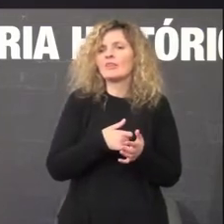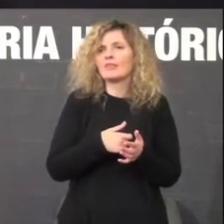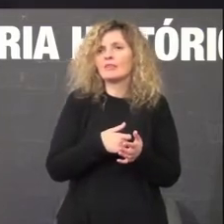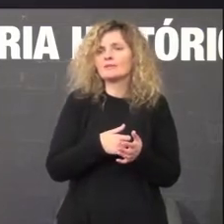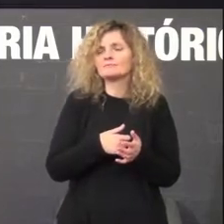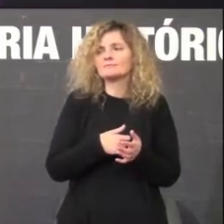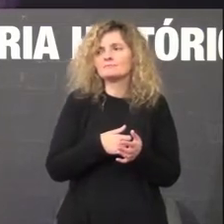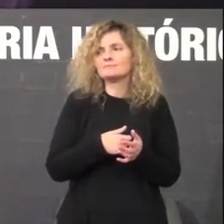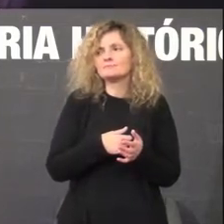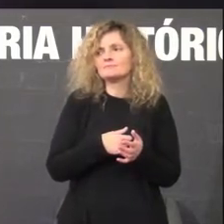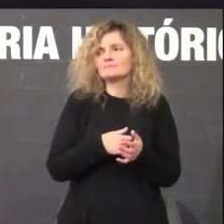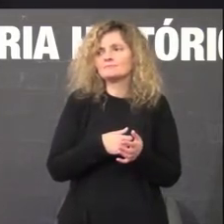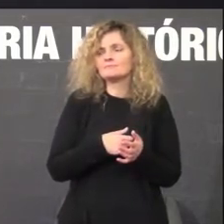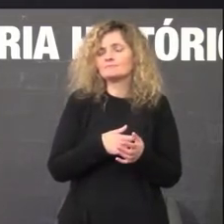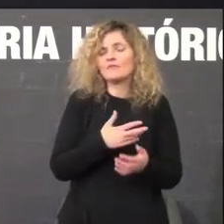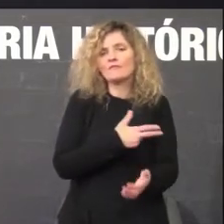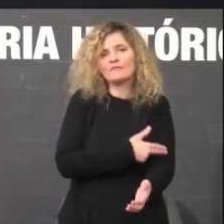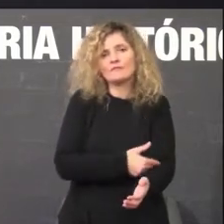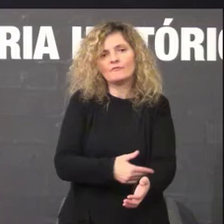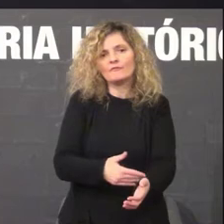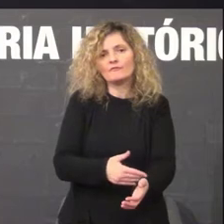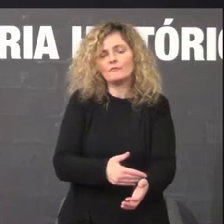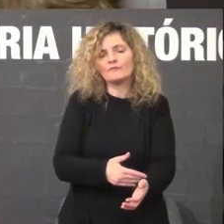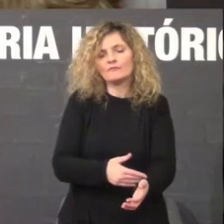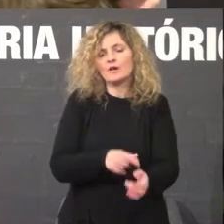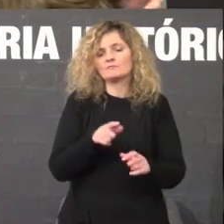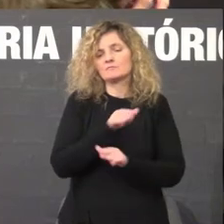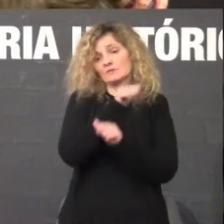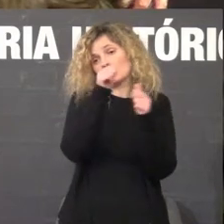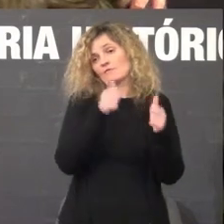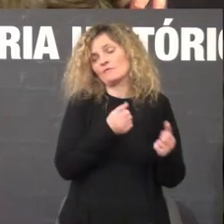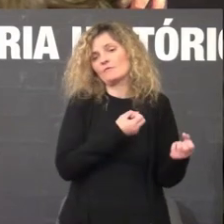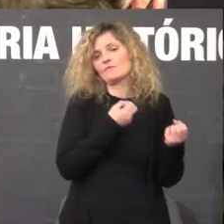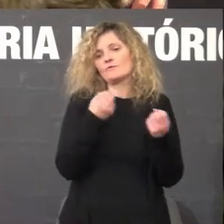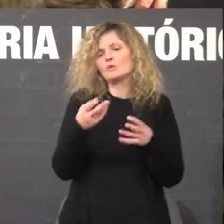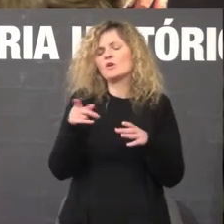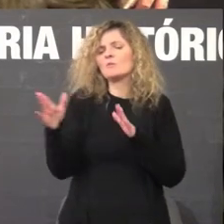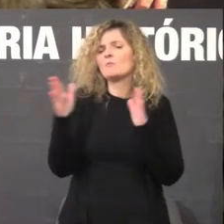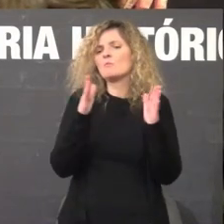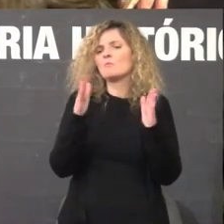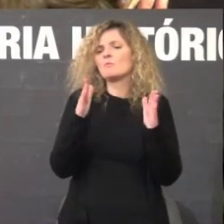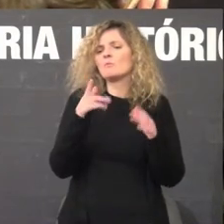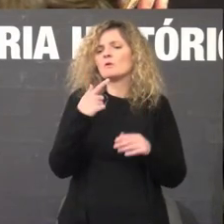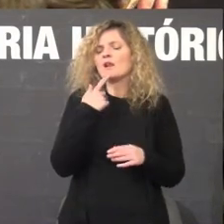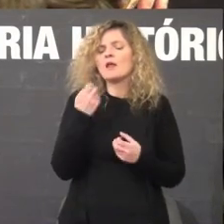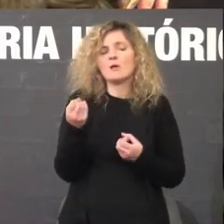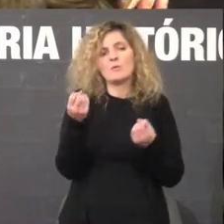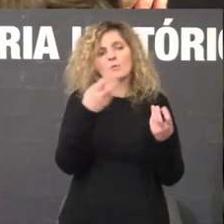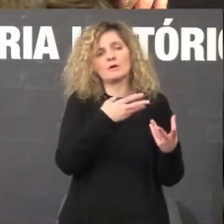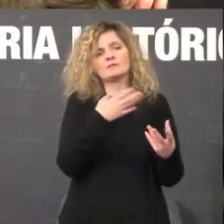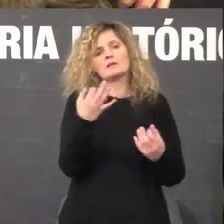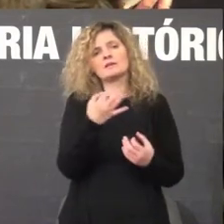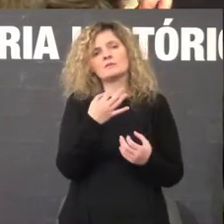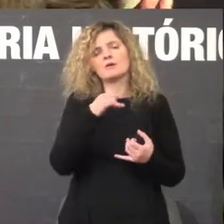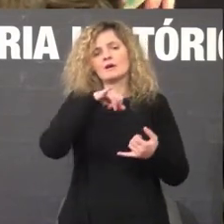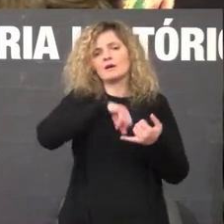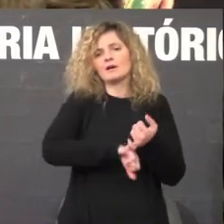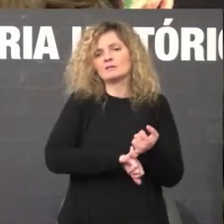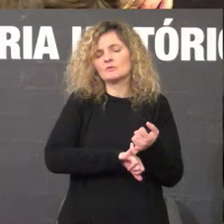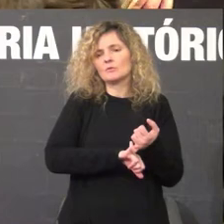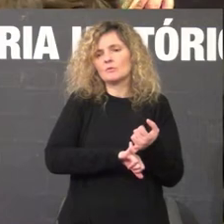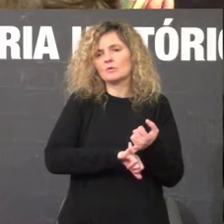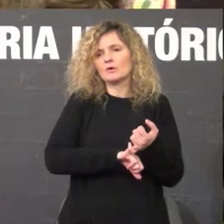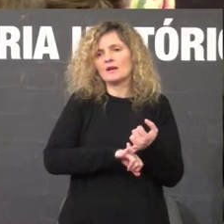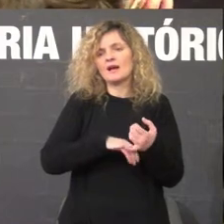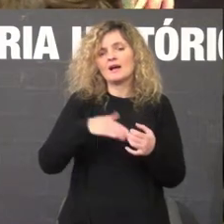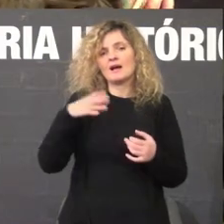Porque Franco, por contarlo de esta forma, Franco llega a un momento en que le llegan y le cuentan que se ha casado, cuando se ha casado